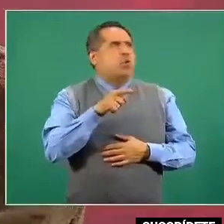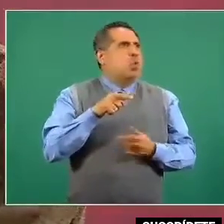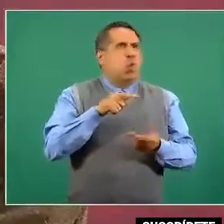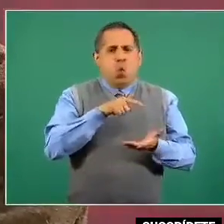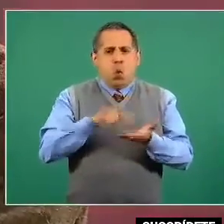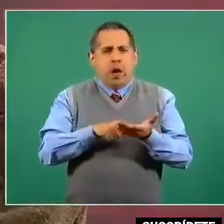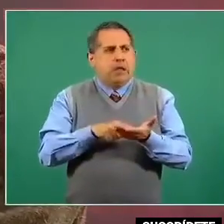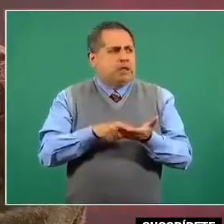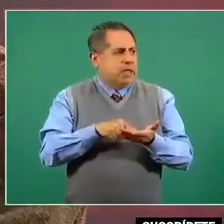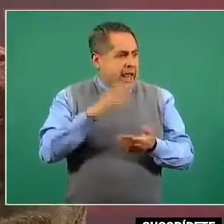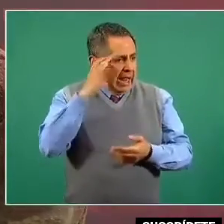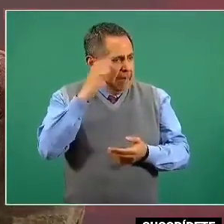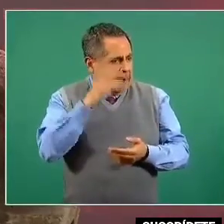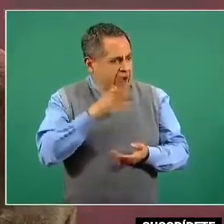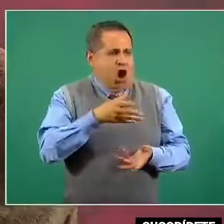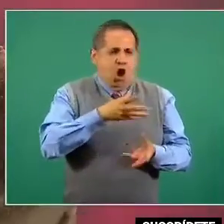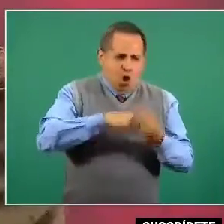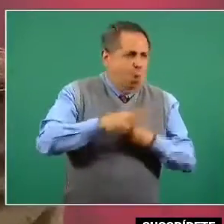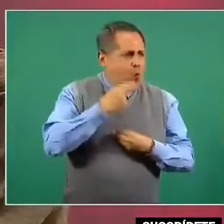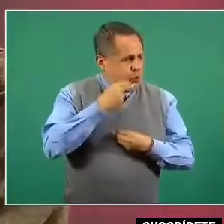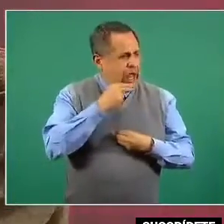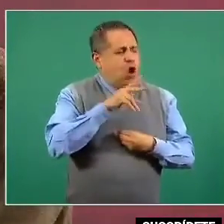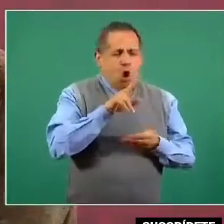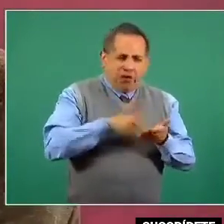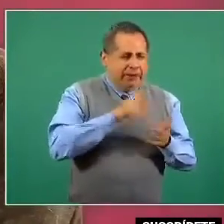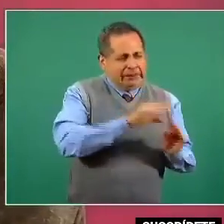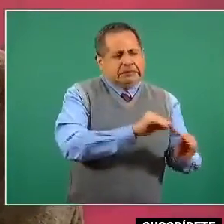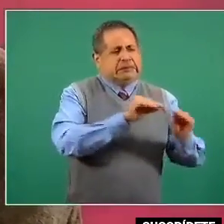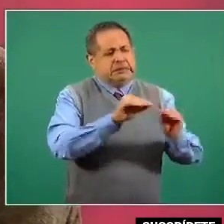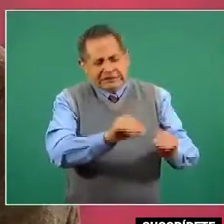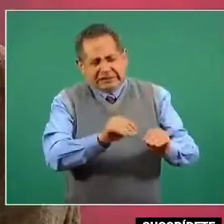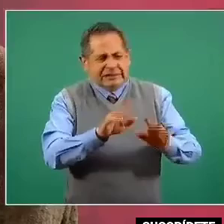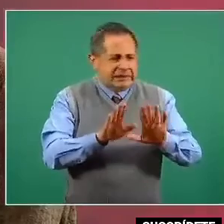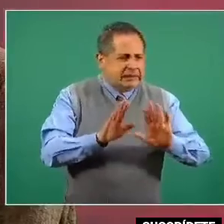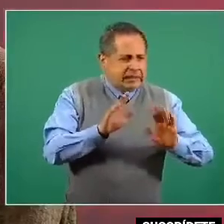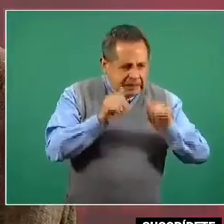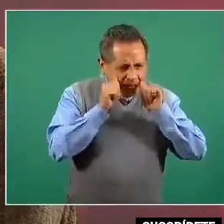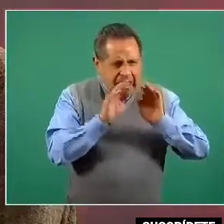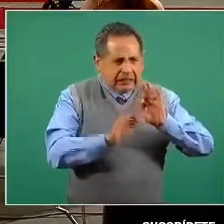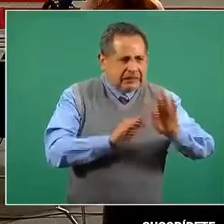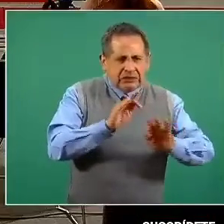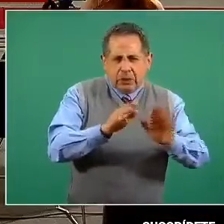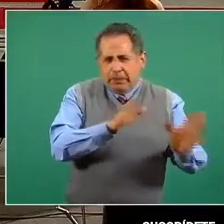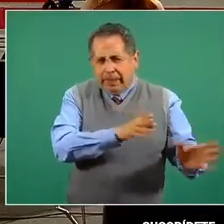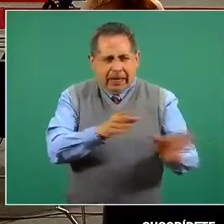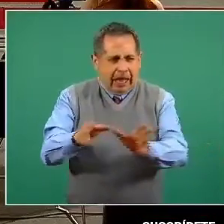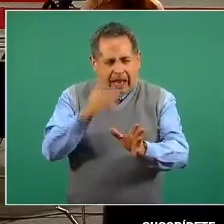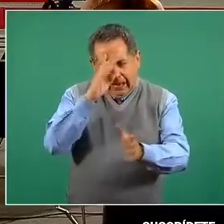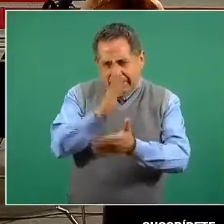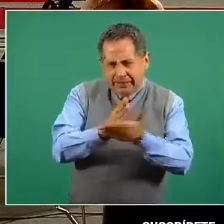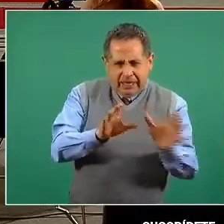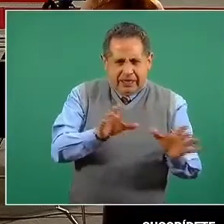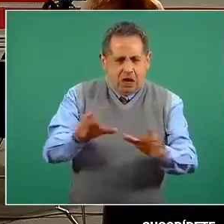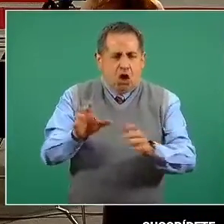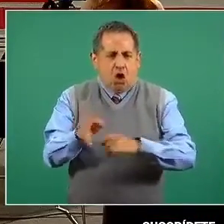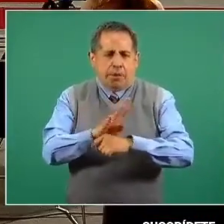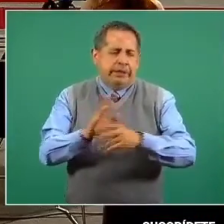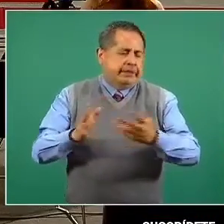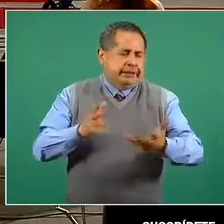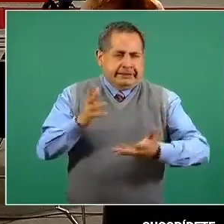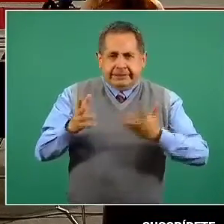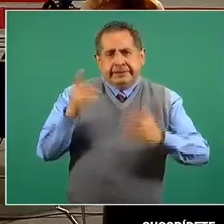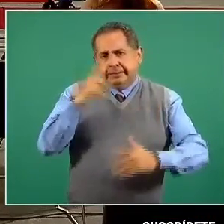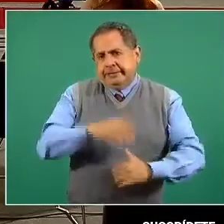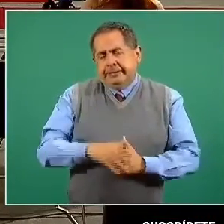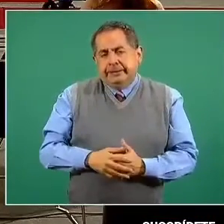de camas existentes, cuyo propósito se reorienta a la atención de COVID. Termino diciendo de manera concreta, en